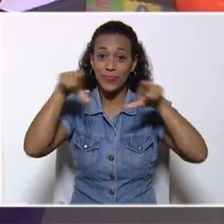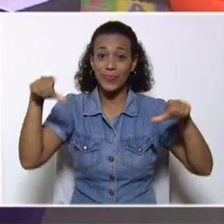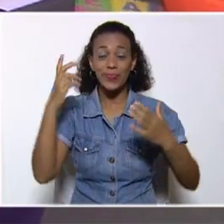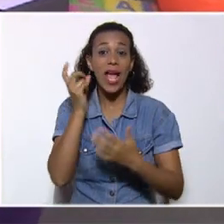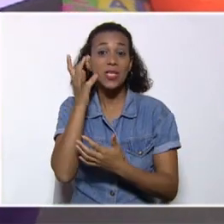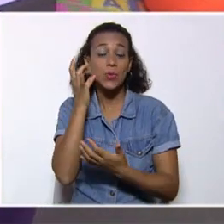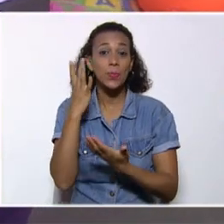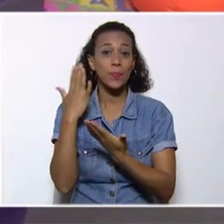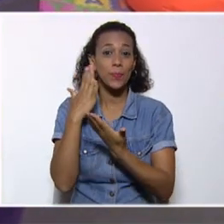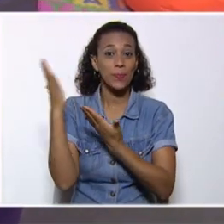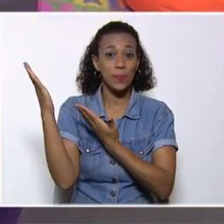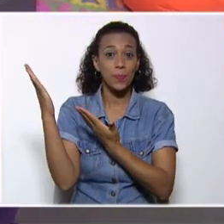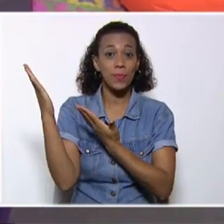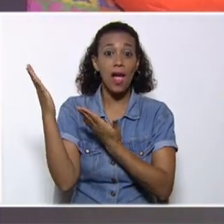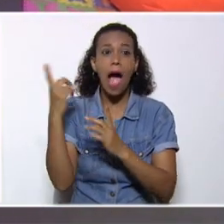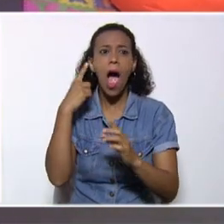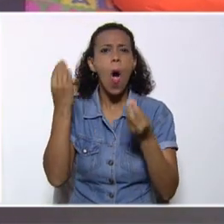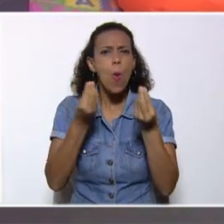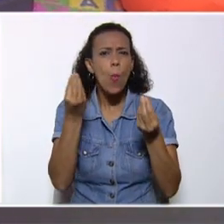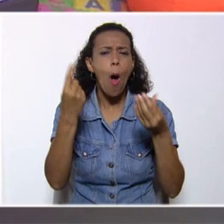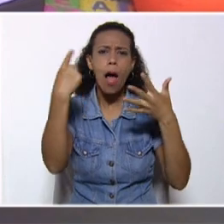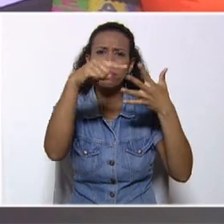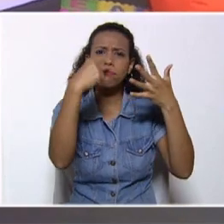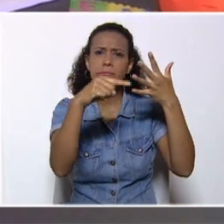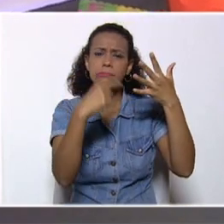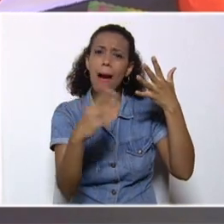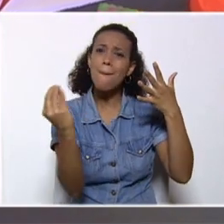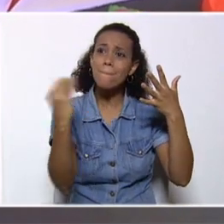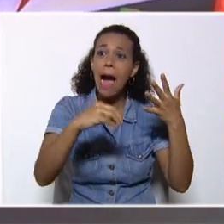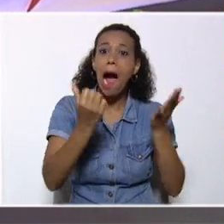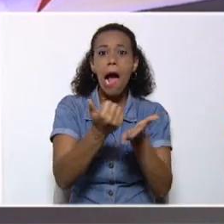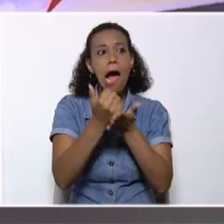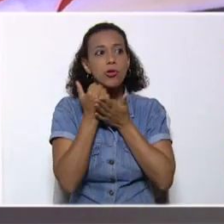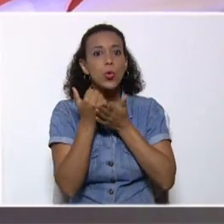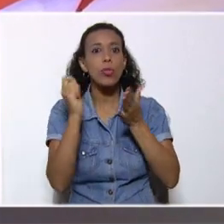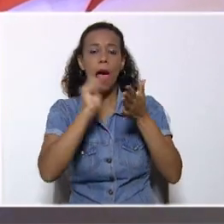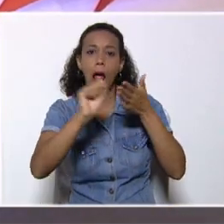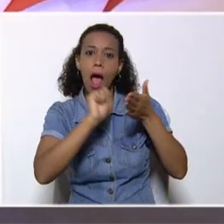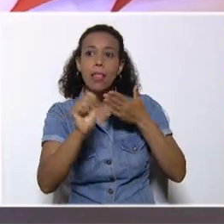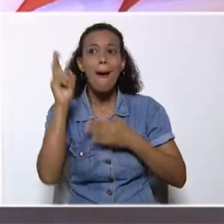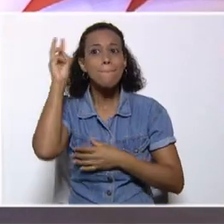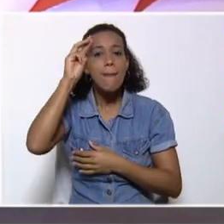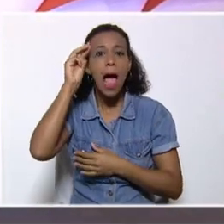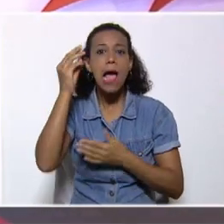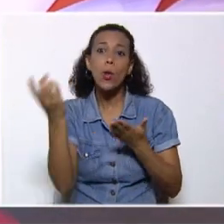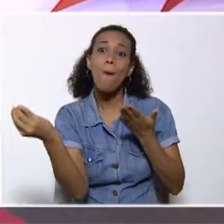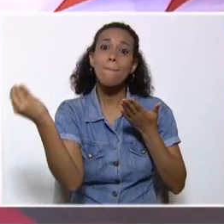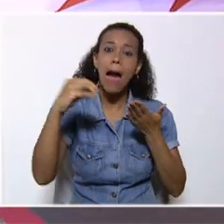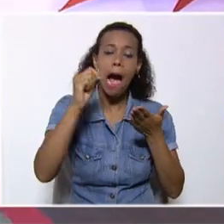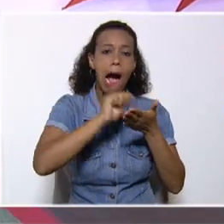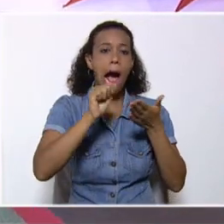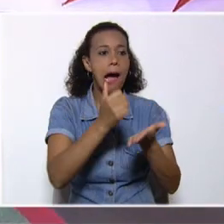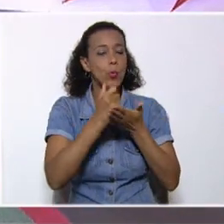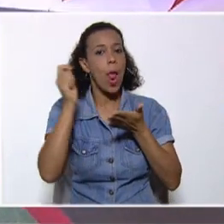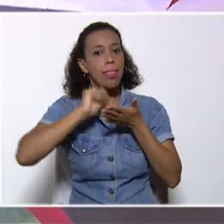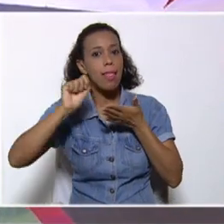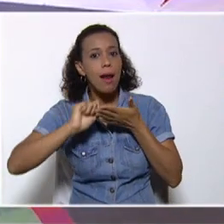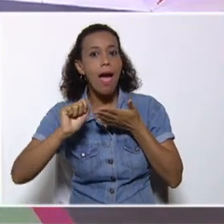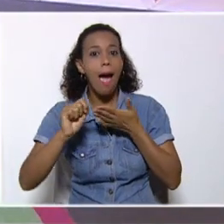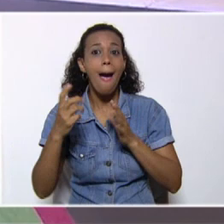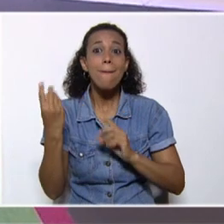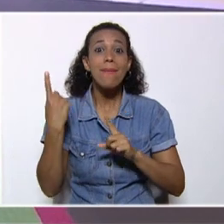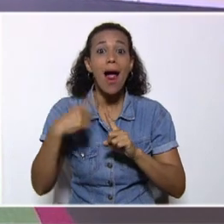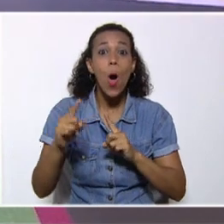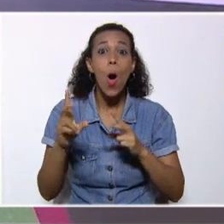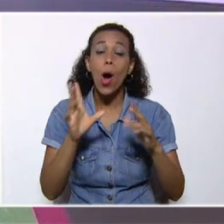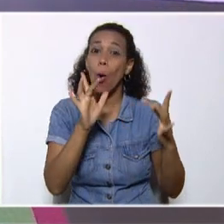me.gov.be. Allí van a poder conseguir contenidos adicionales a los que están dando nuestros maestros y maestras. Además, puedes